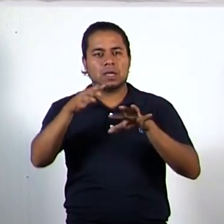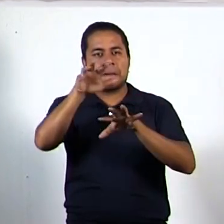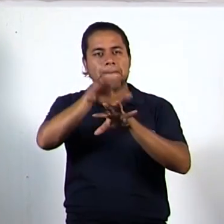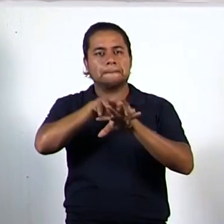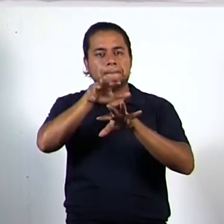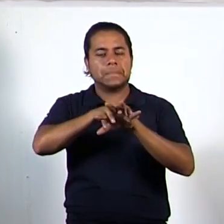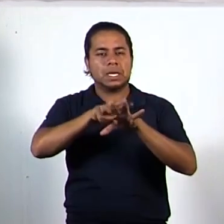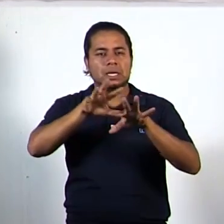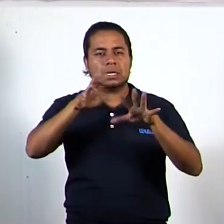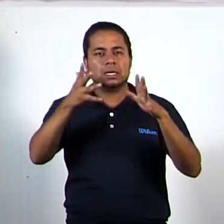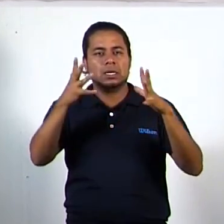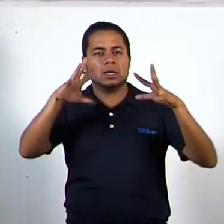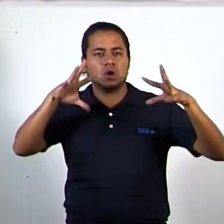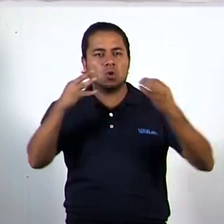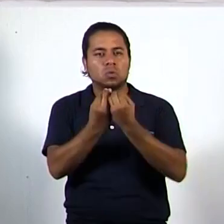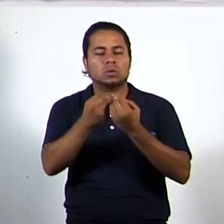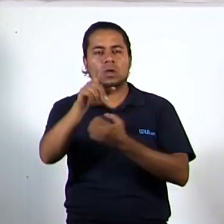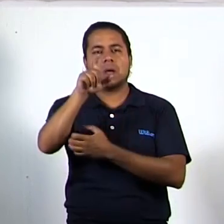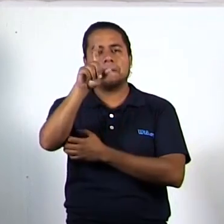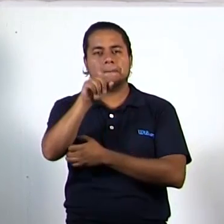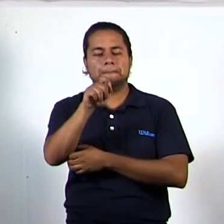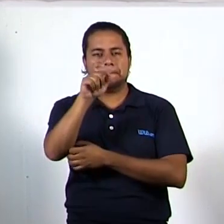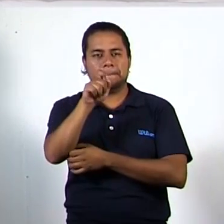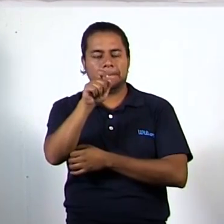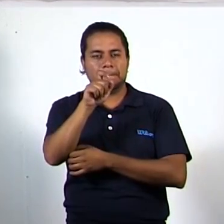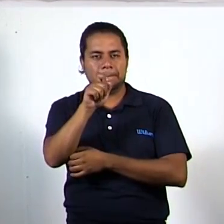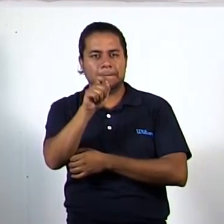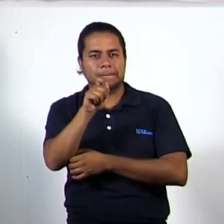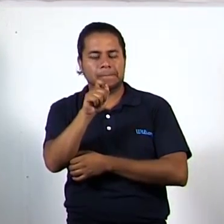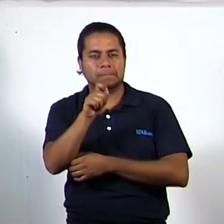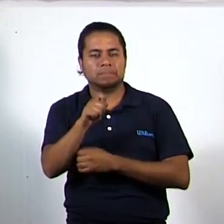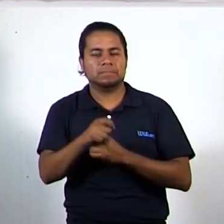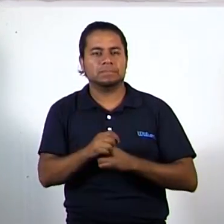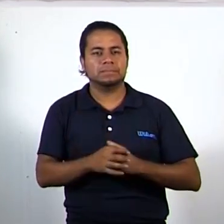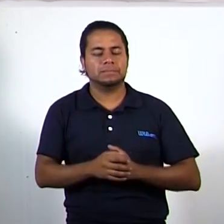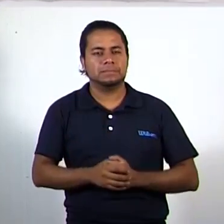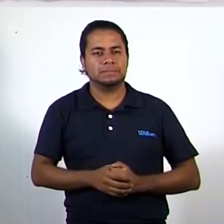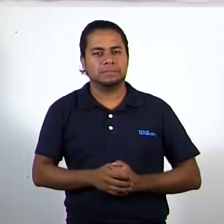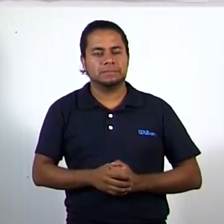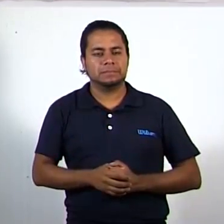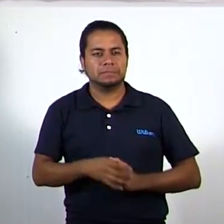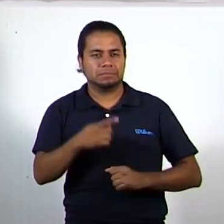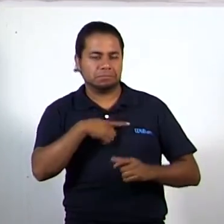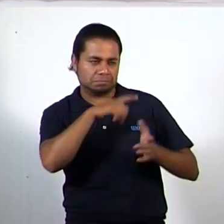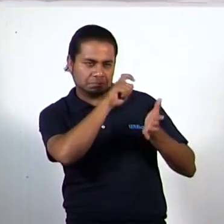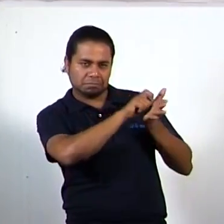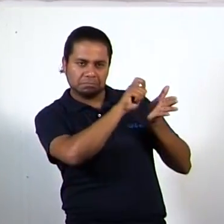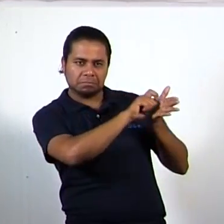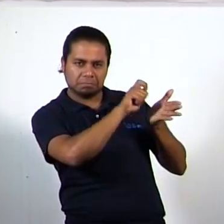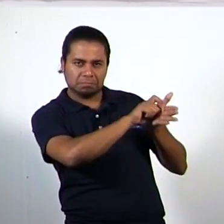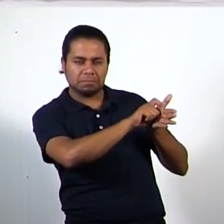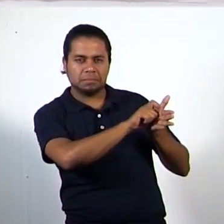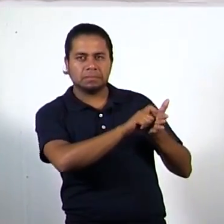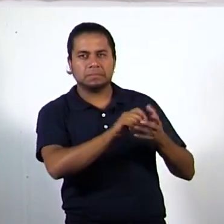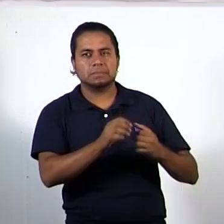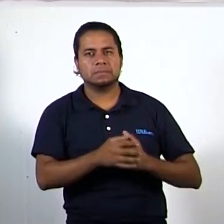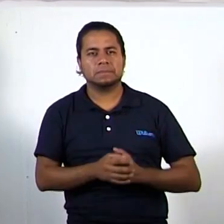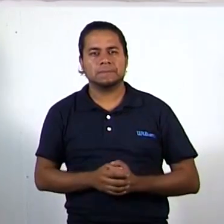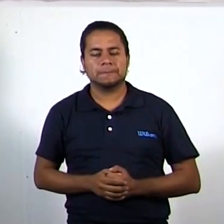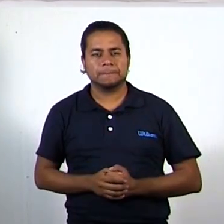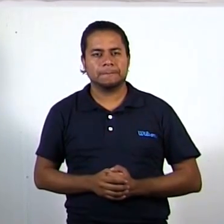dedos de nuestros pies, hacemos un número, un conjunto de números, y que es el número 20. Permíteme ponerlo.